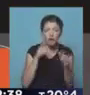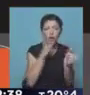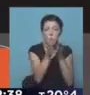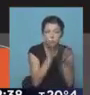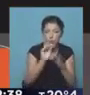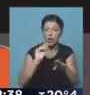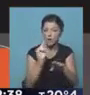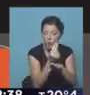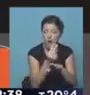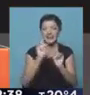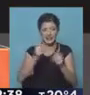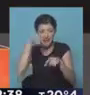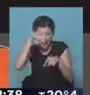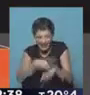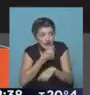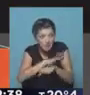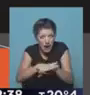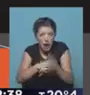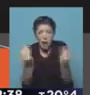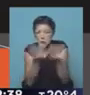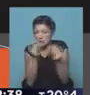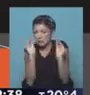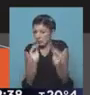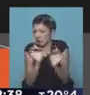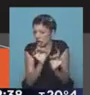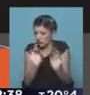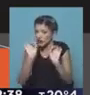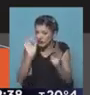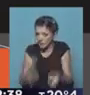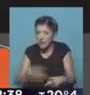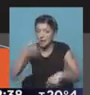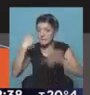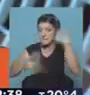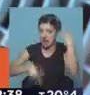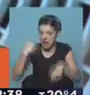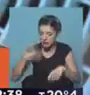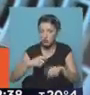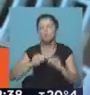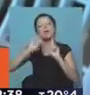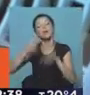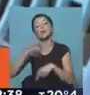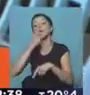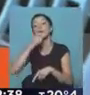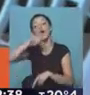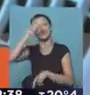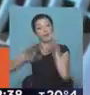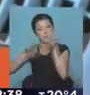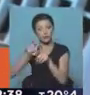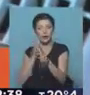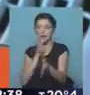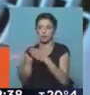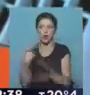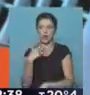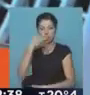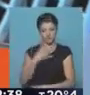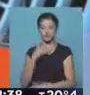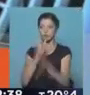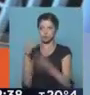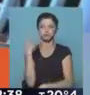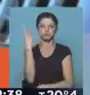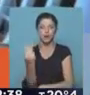de plástico en particular. Y existe, por supuesto, la migración, en algunos casos la migración por decisión propia, pero no el